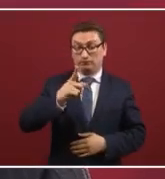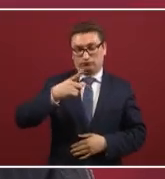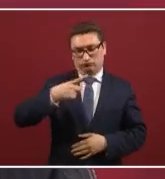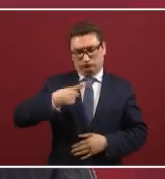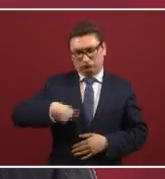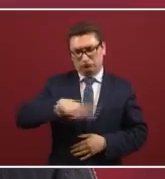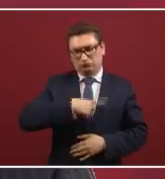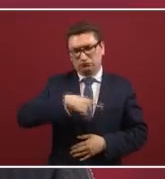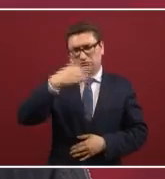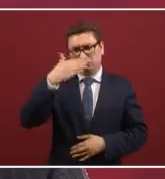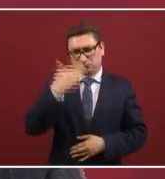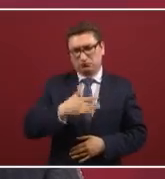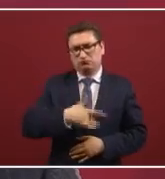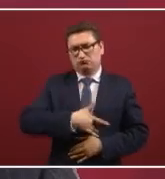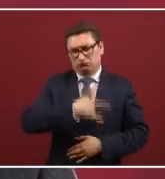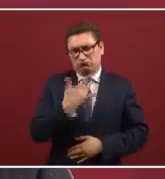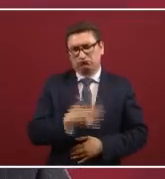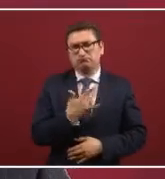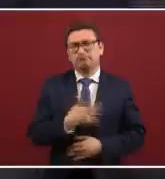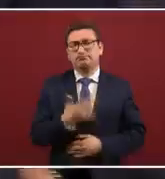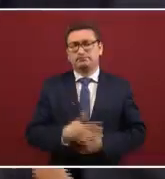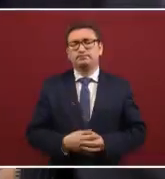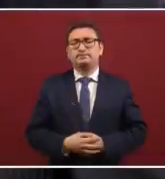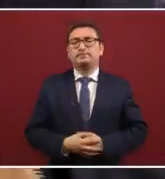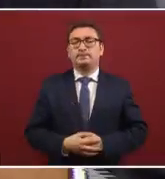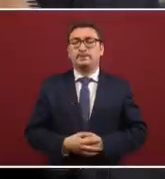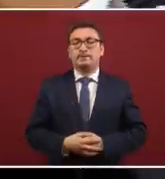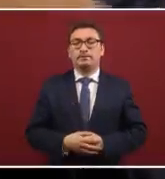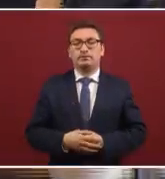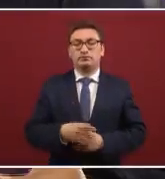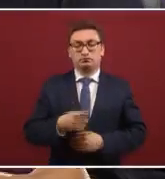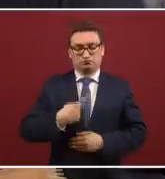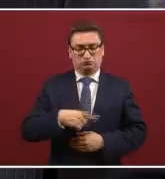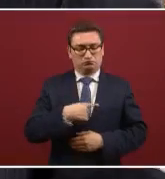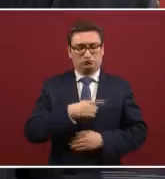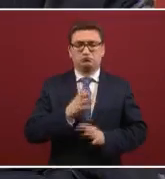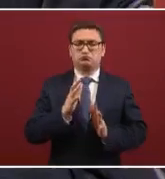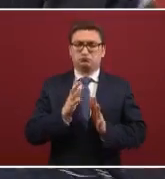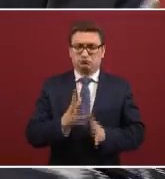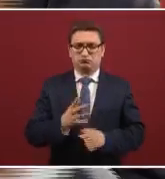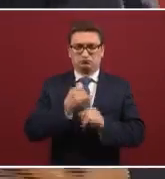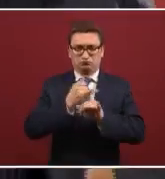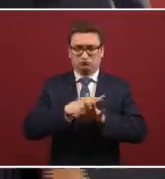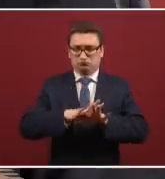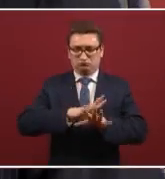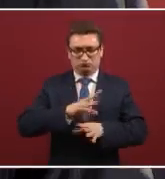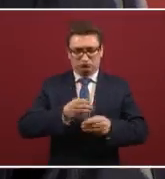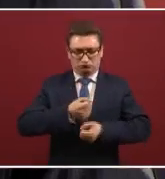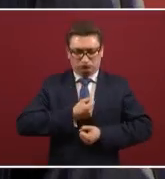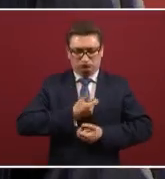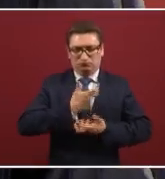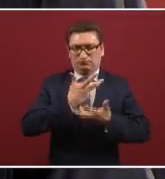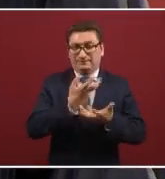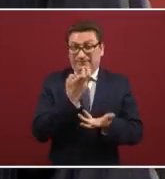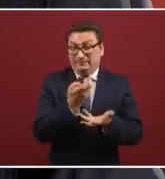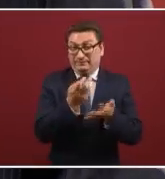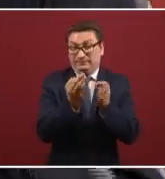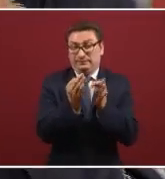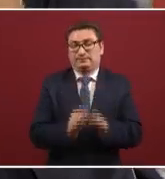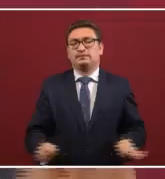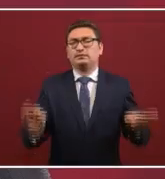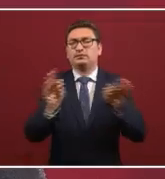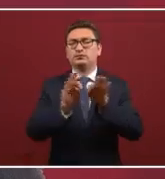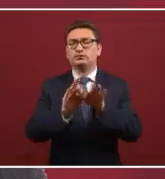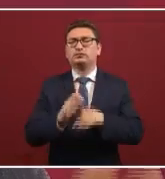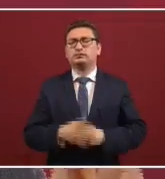consideramos que ya expresamos lo fundamental. ¿Qué